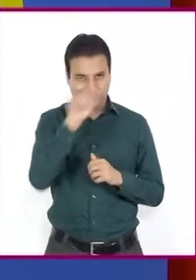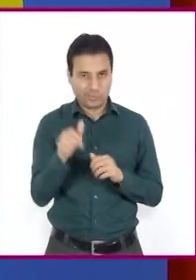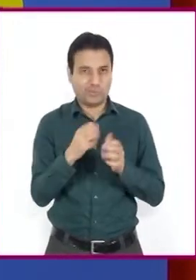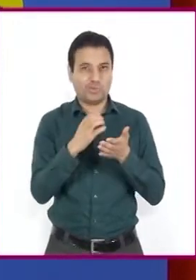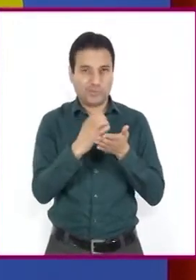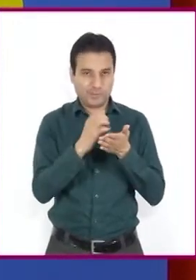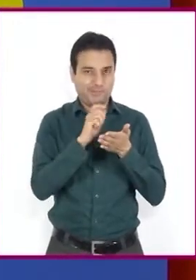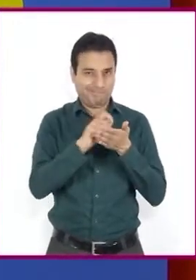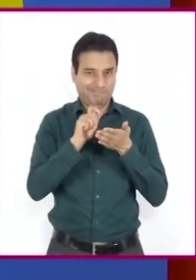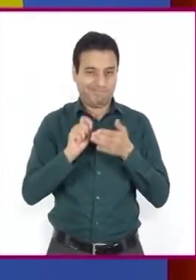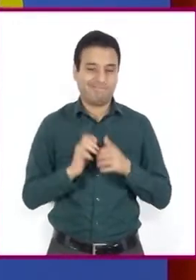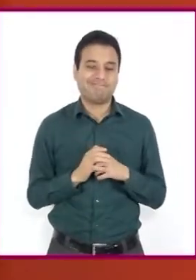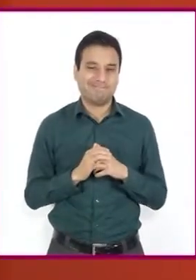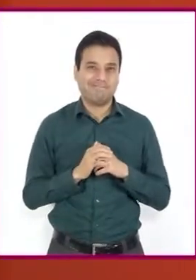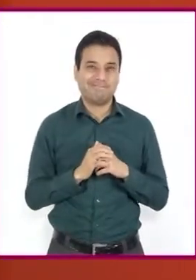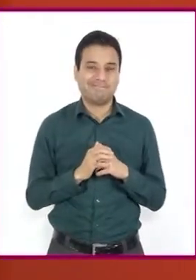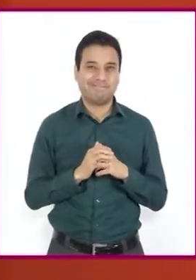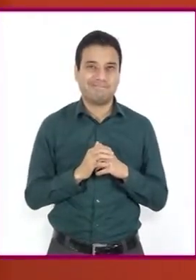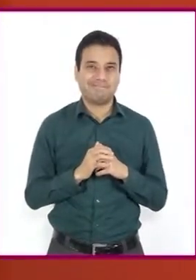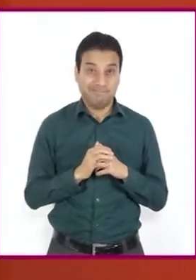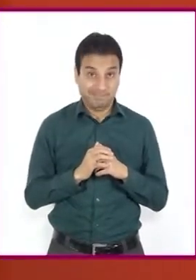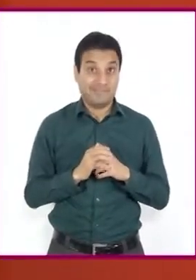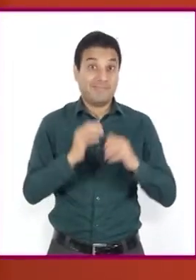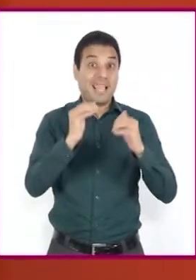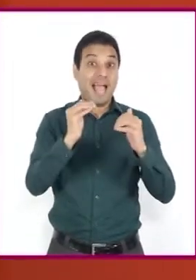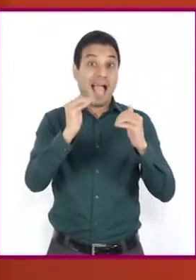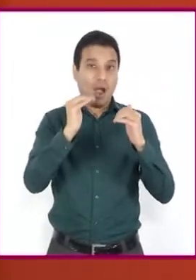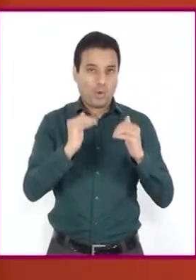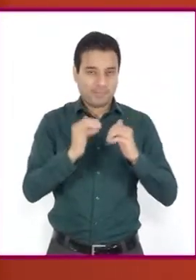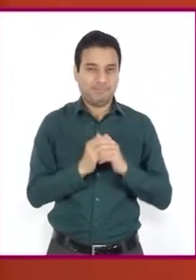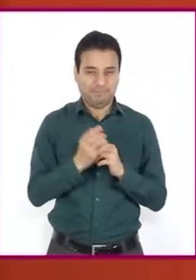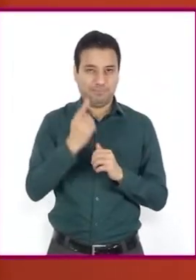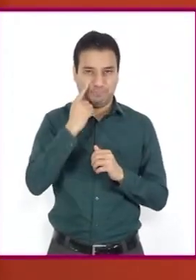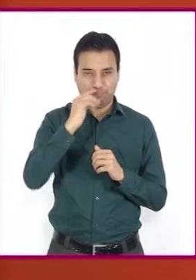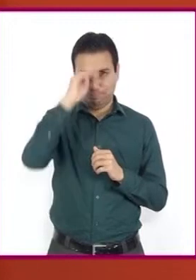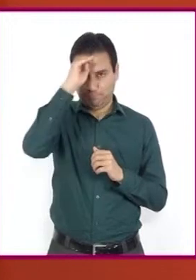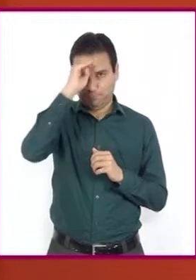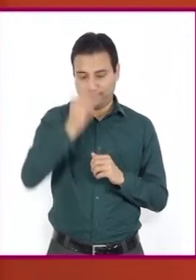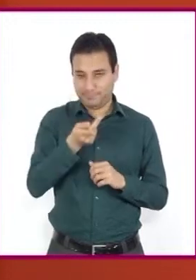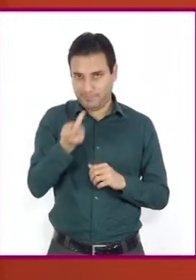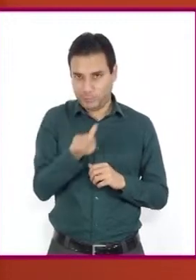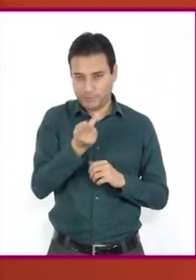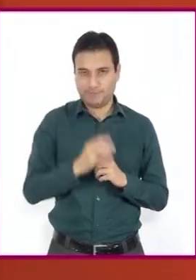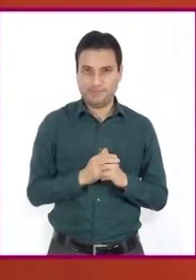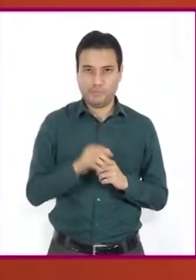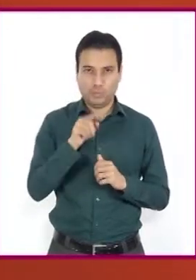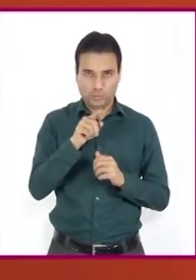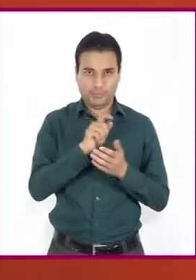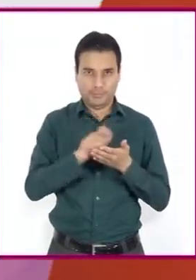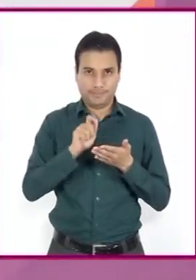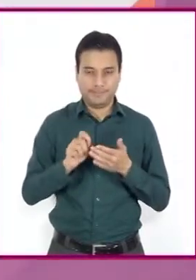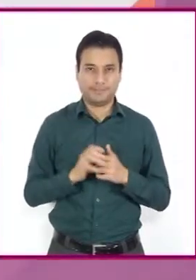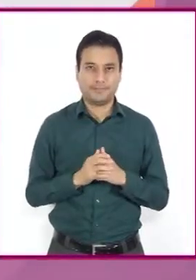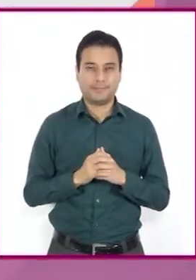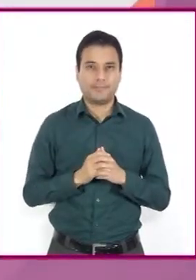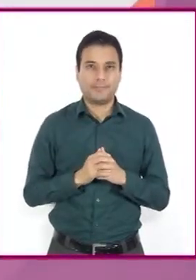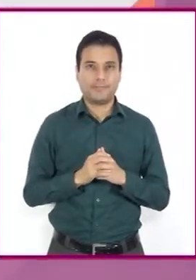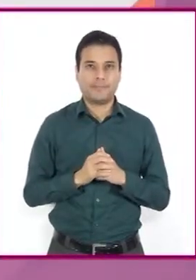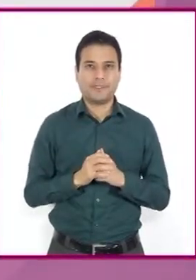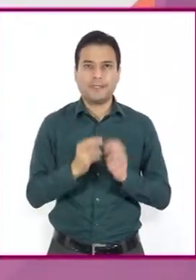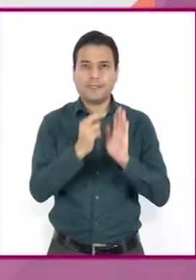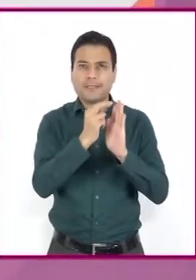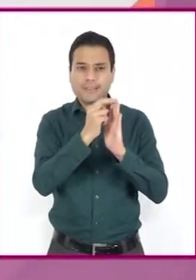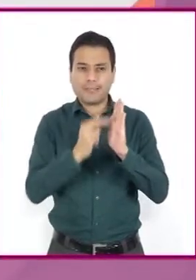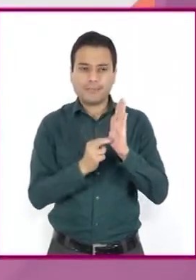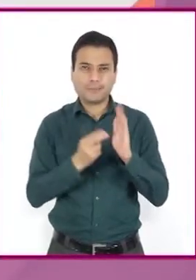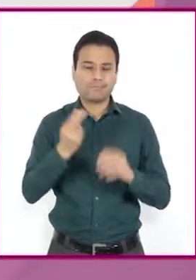con sus apuntes de clase. Ahora los invito a reflexionar con las siguientes preguntas. Tomen nota. ¿Por qué es necesario que existan